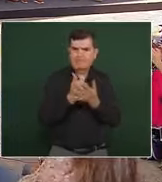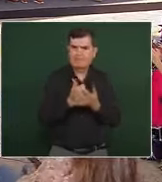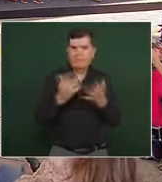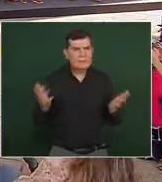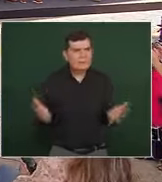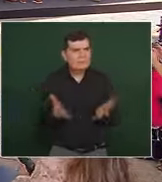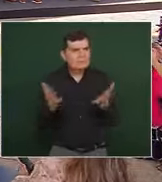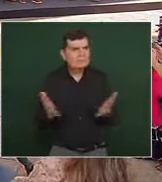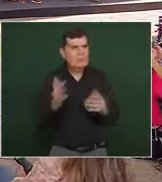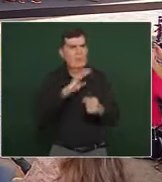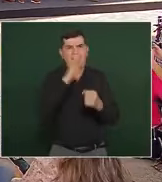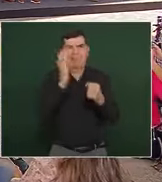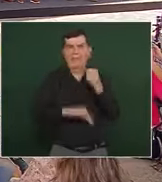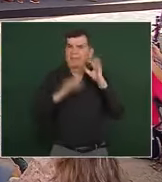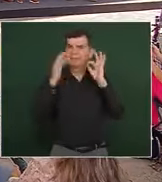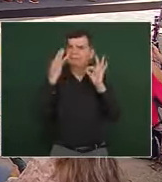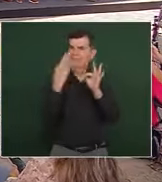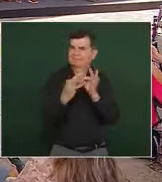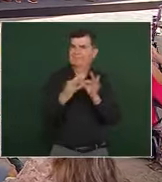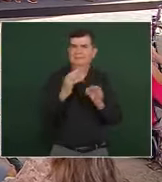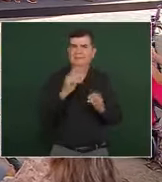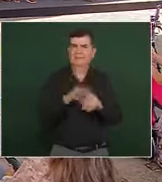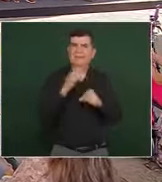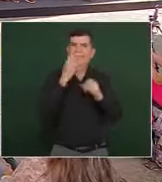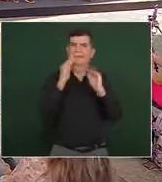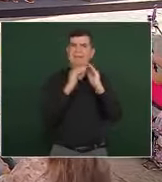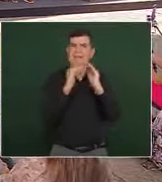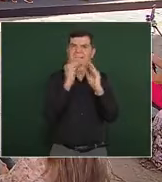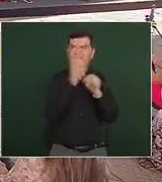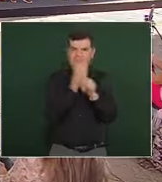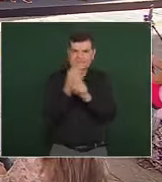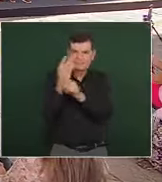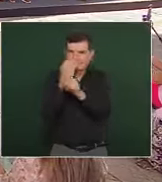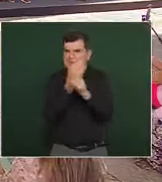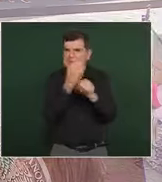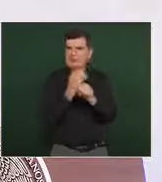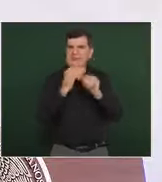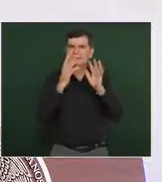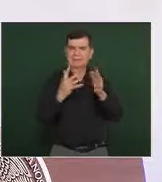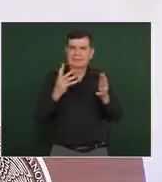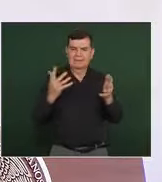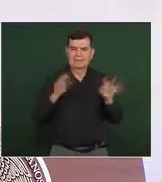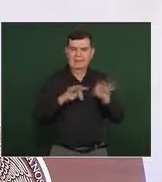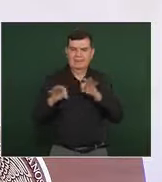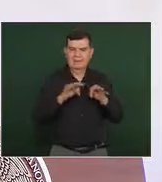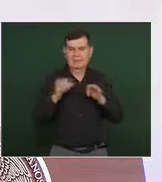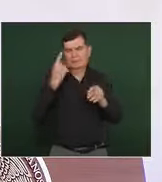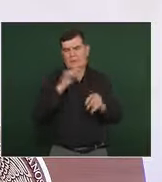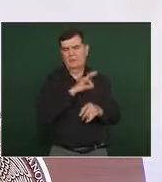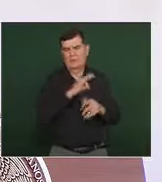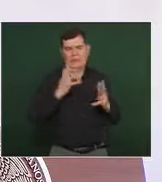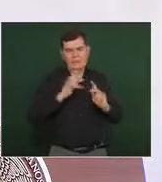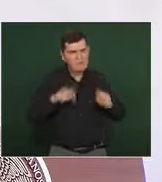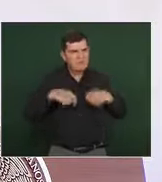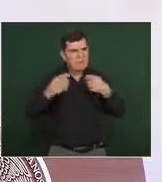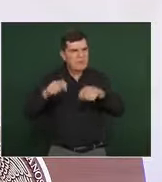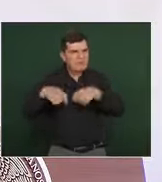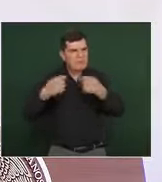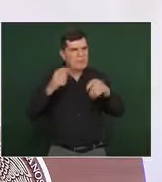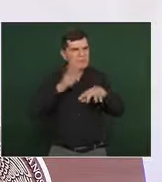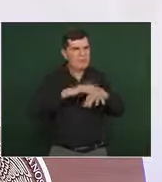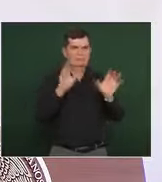promoviendo que se concluya con la reconstrucción, con las acciones para poder entregar los